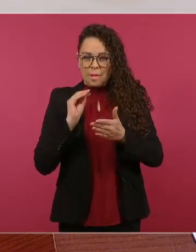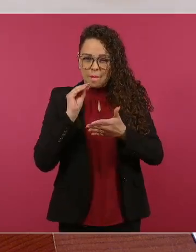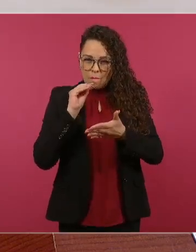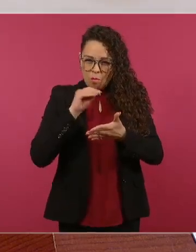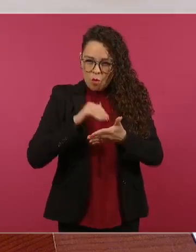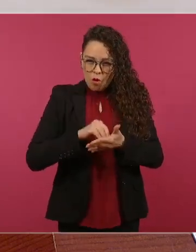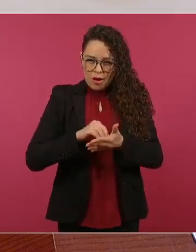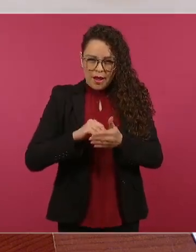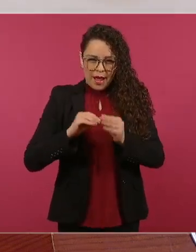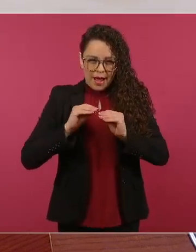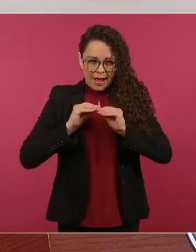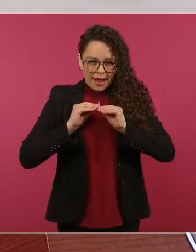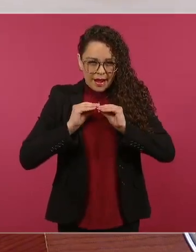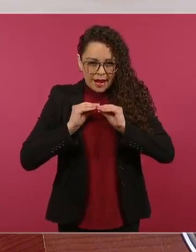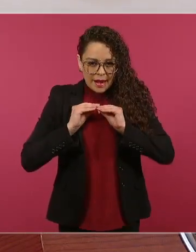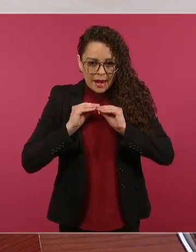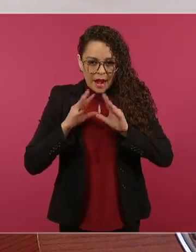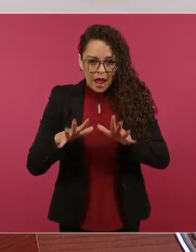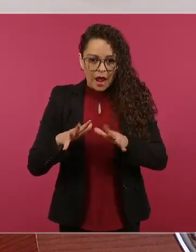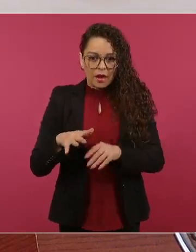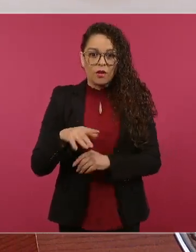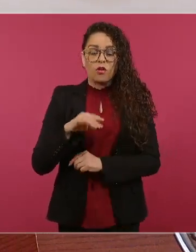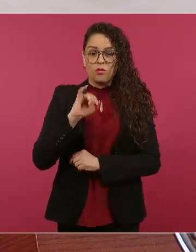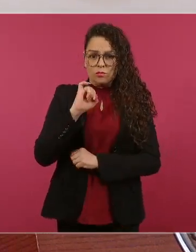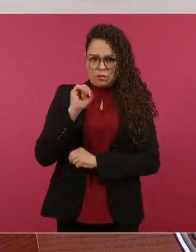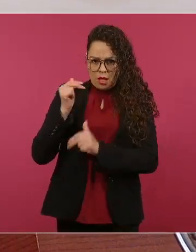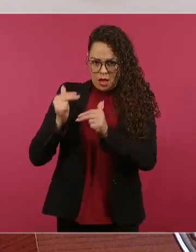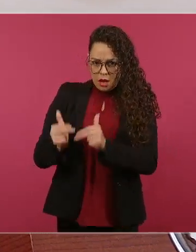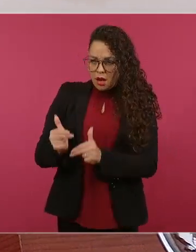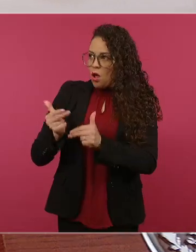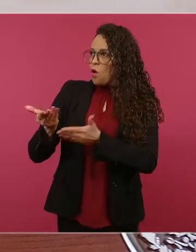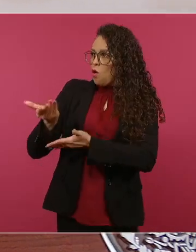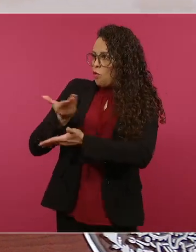es cooperación económica, sí.